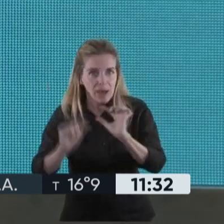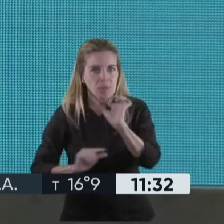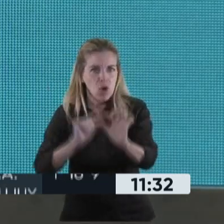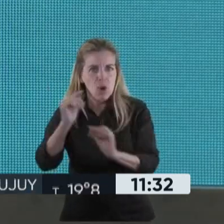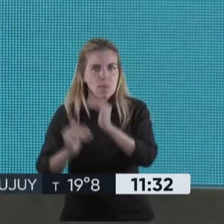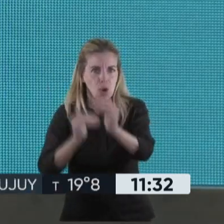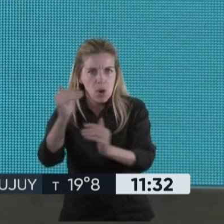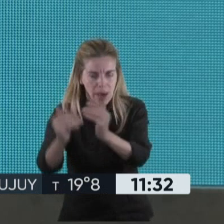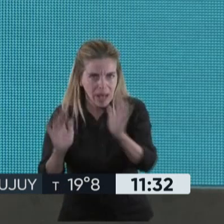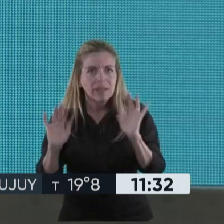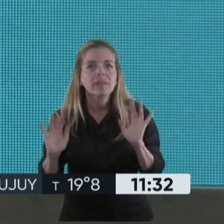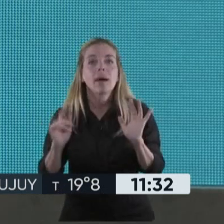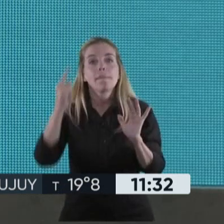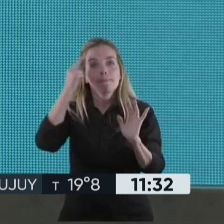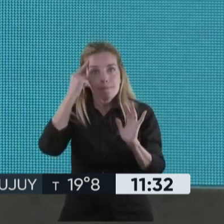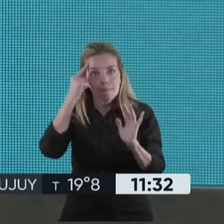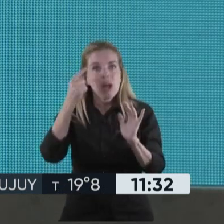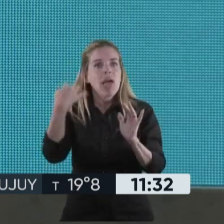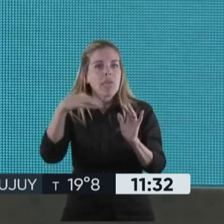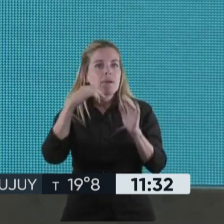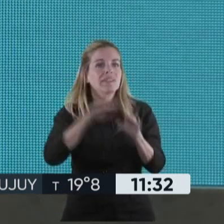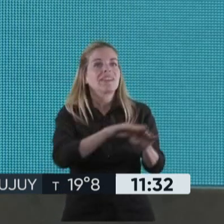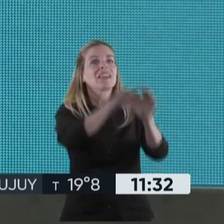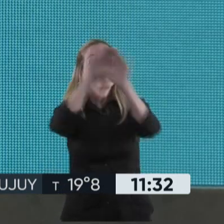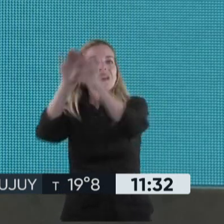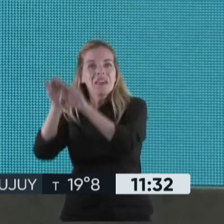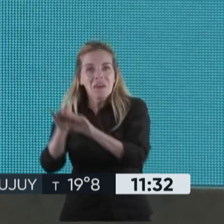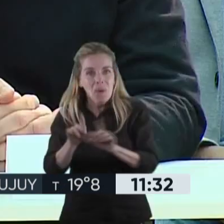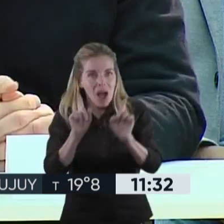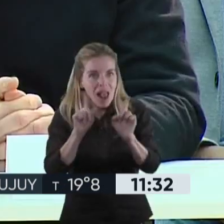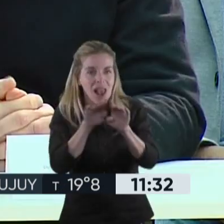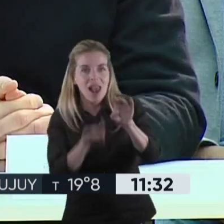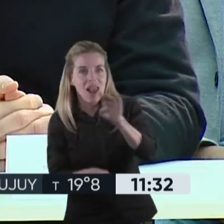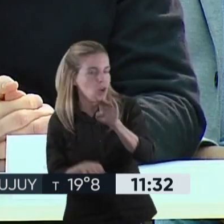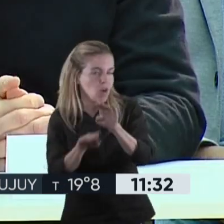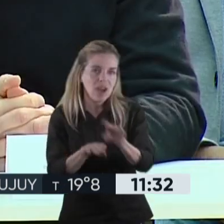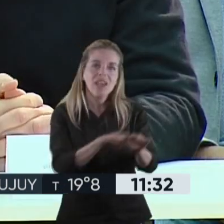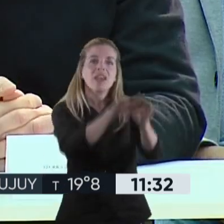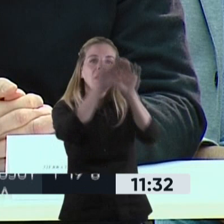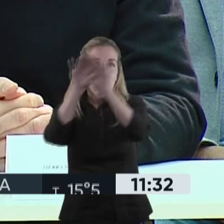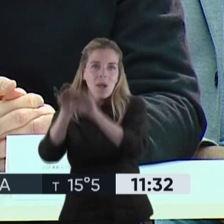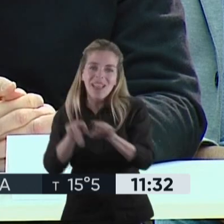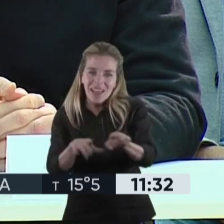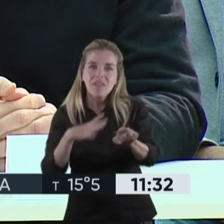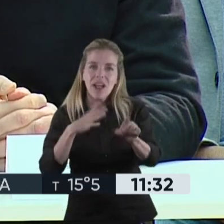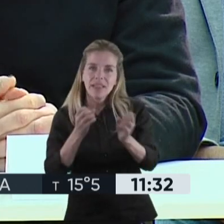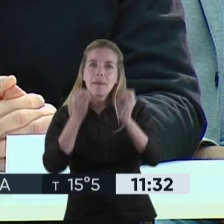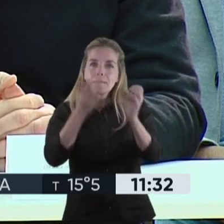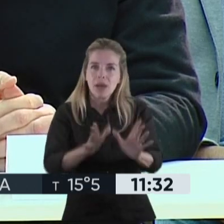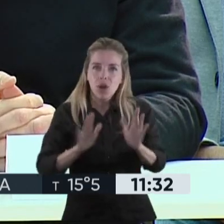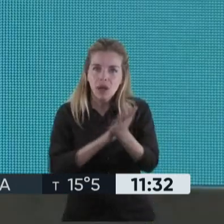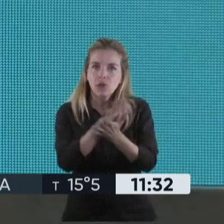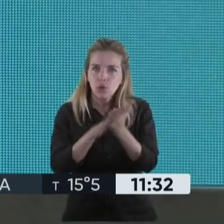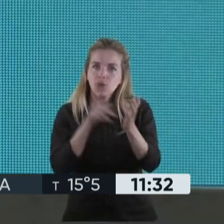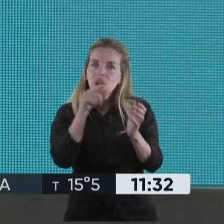la distribución de ese crecimiento para que ese crecimiento se convierta en desarrollo. Eso debe mejorarlo y tenemos